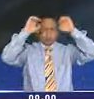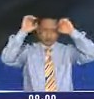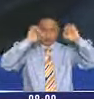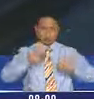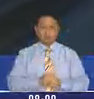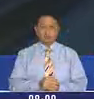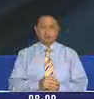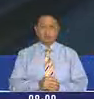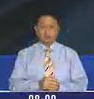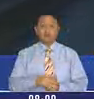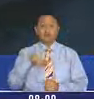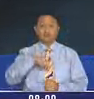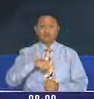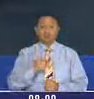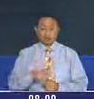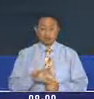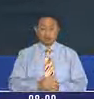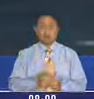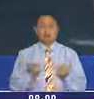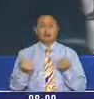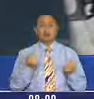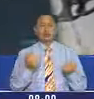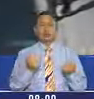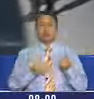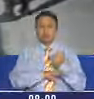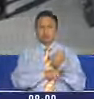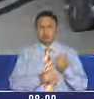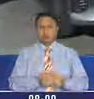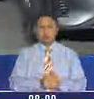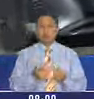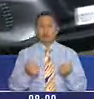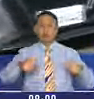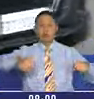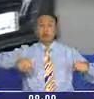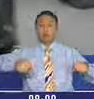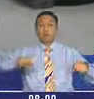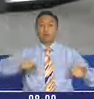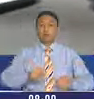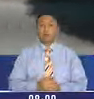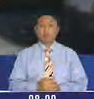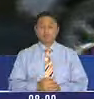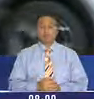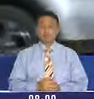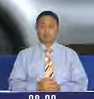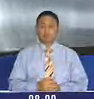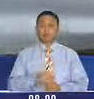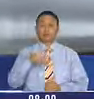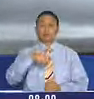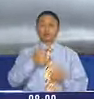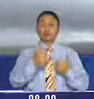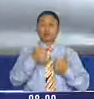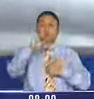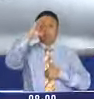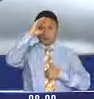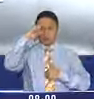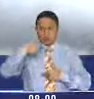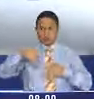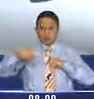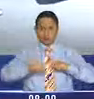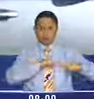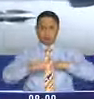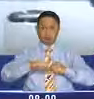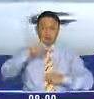Además, está haciendo un operativo antidelincuencial, control de motocicletas. Es un gran trabajo que se está realizando en este